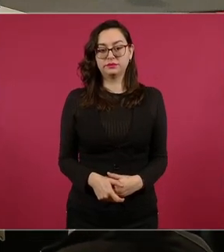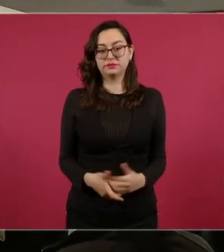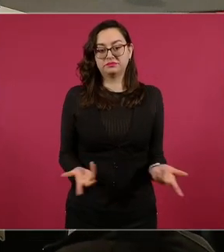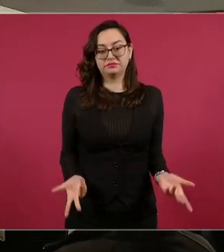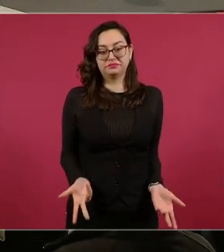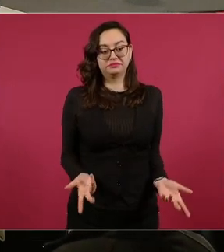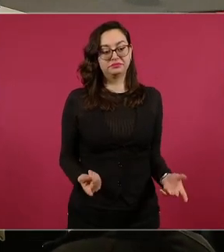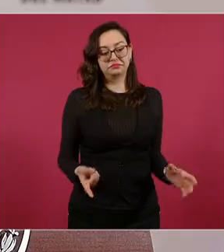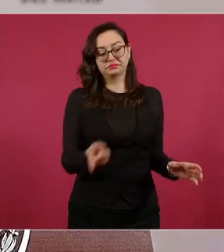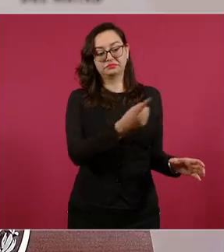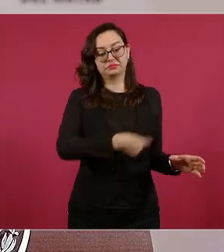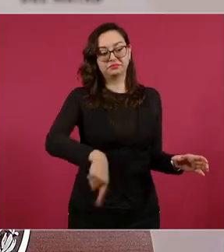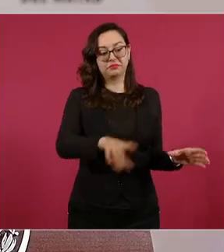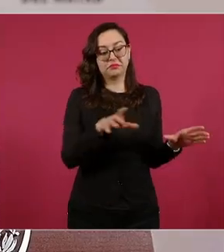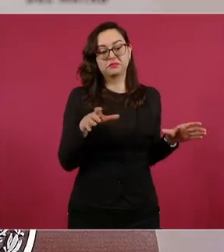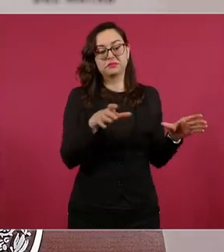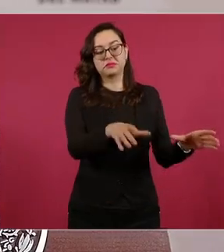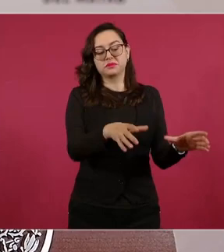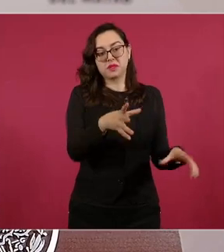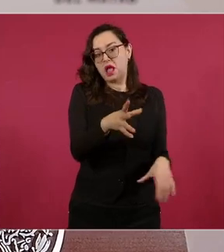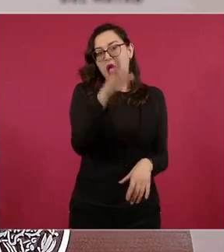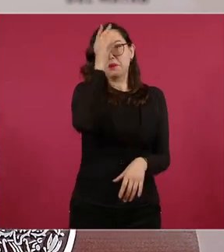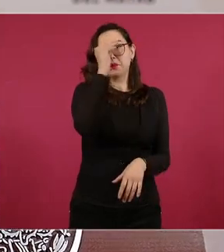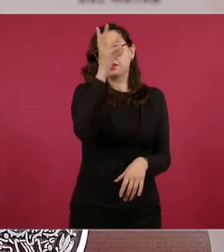salinistas. ¿Saben qué decía